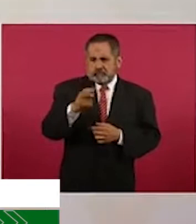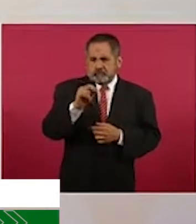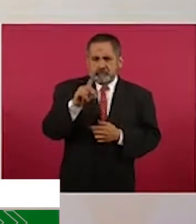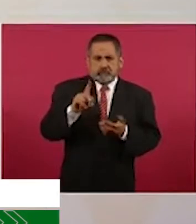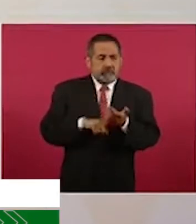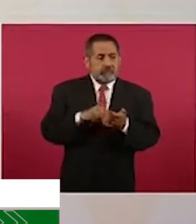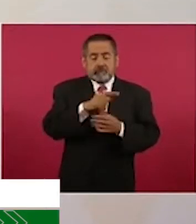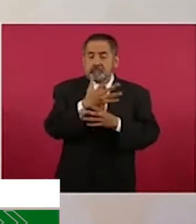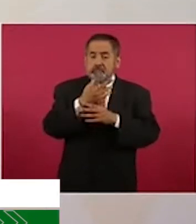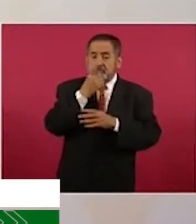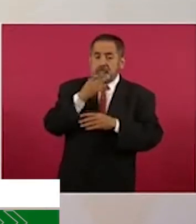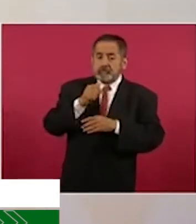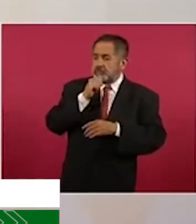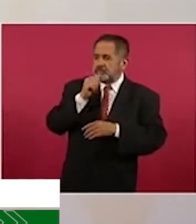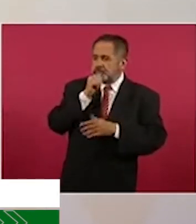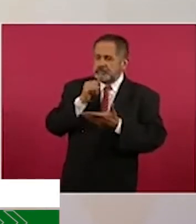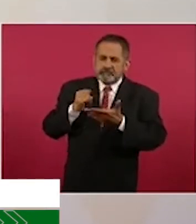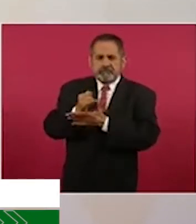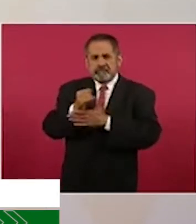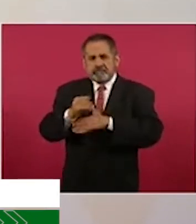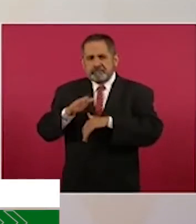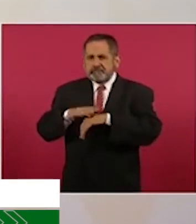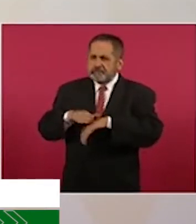todavía no están terminadas las